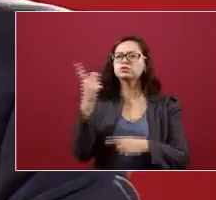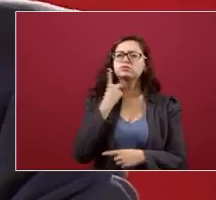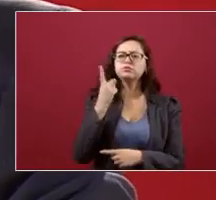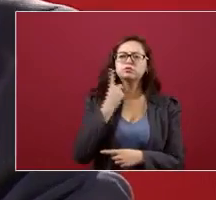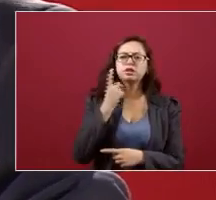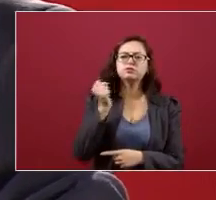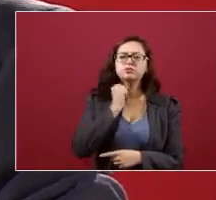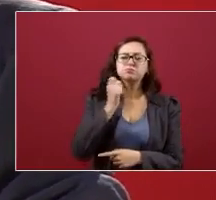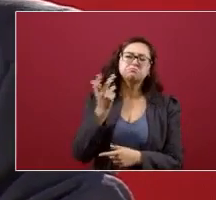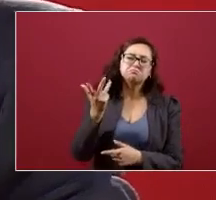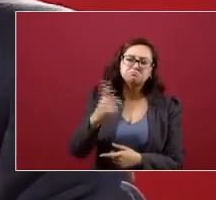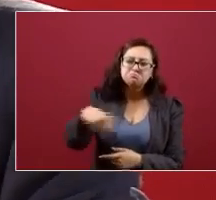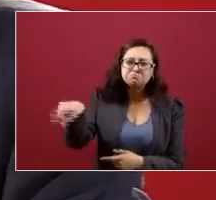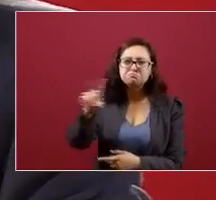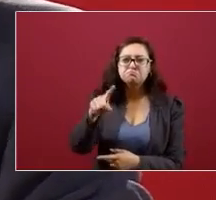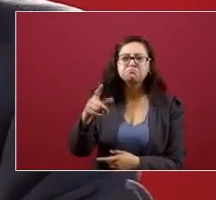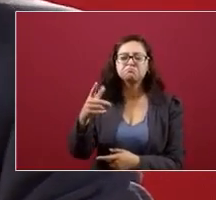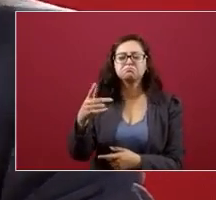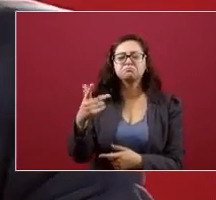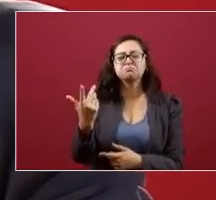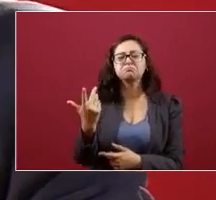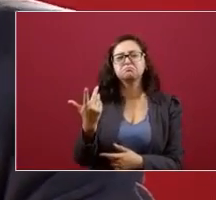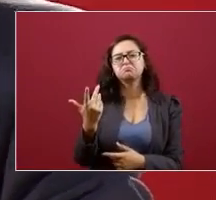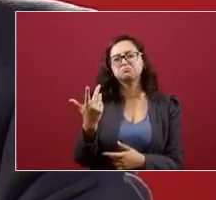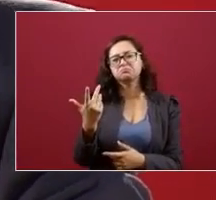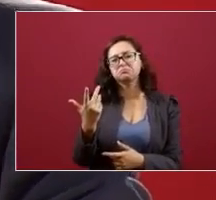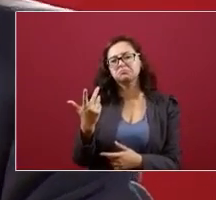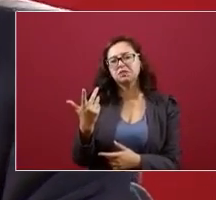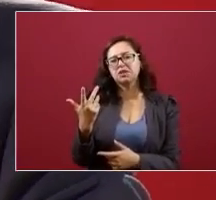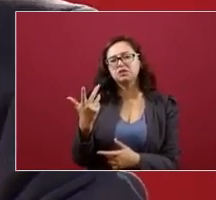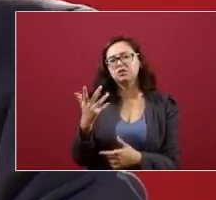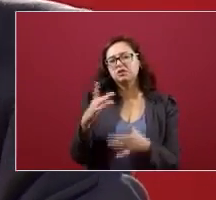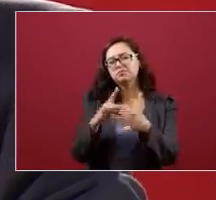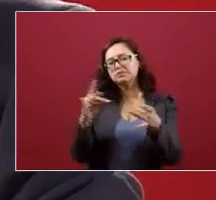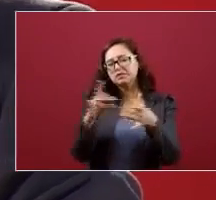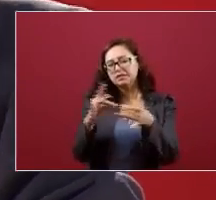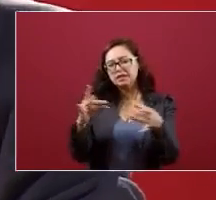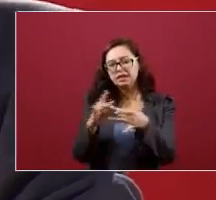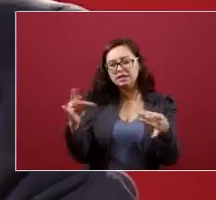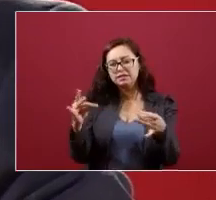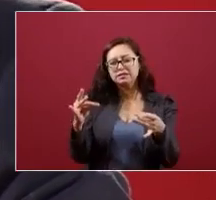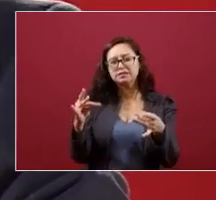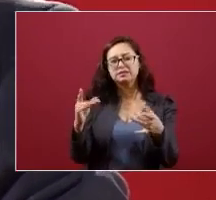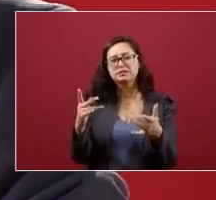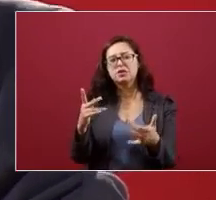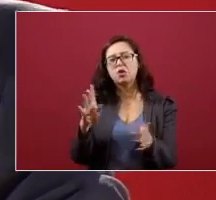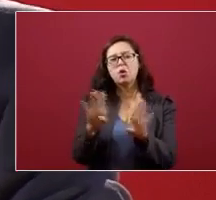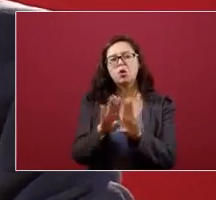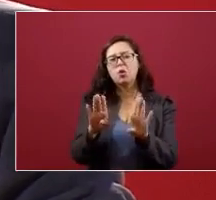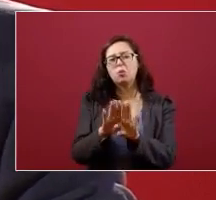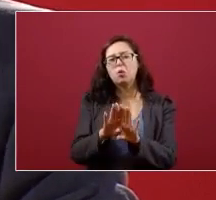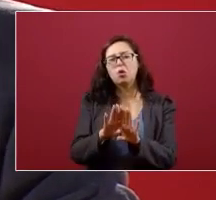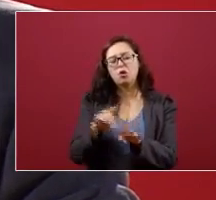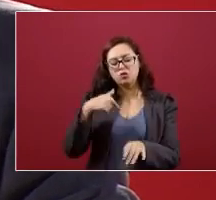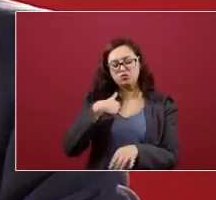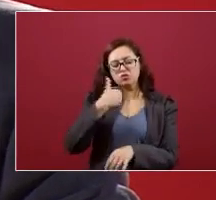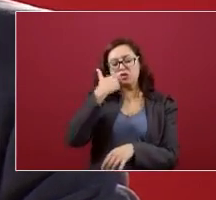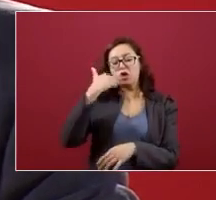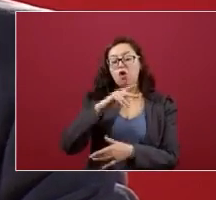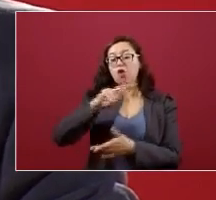hablando de que era un ensayo de reelección.